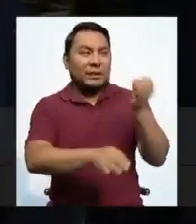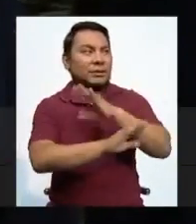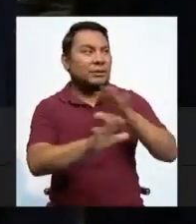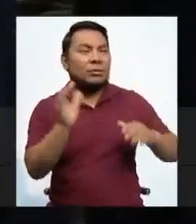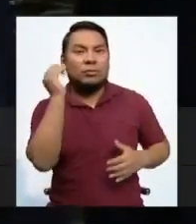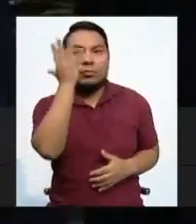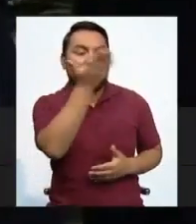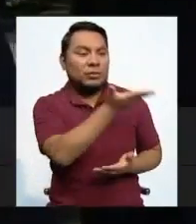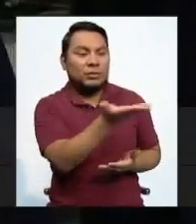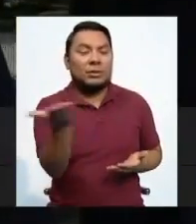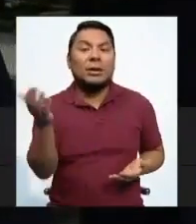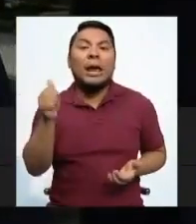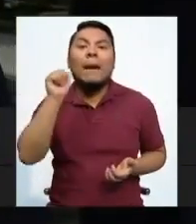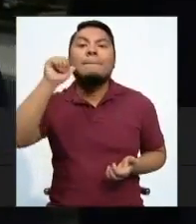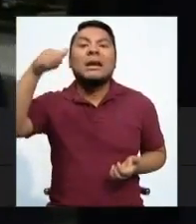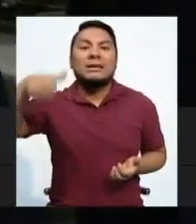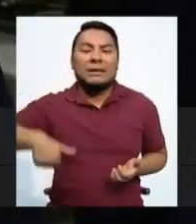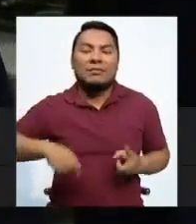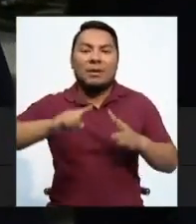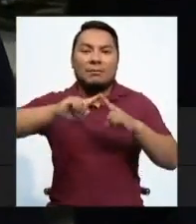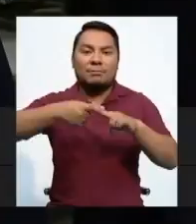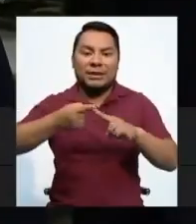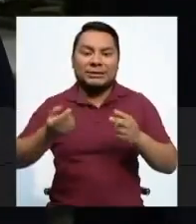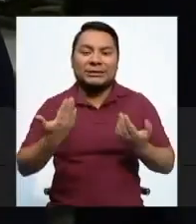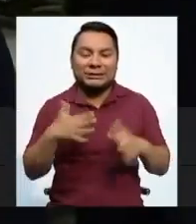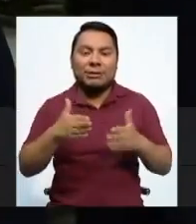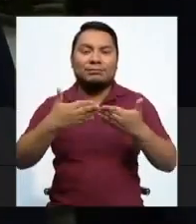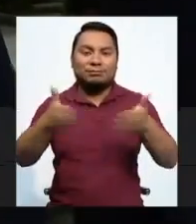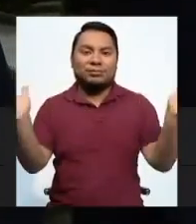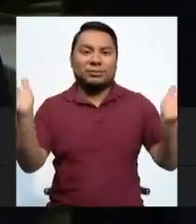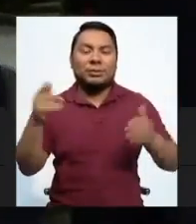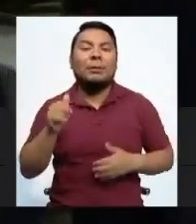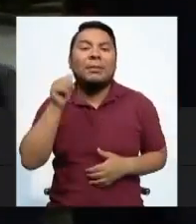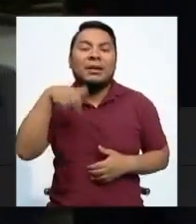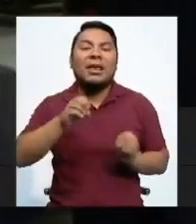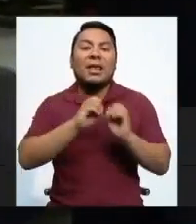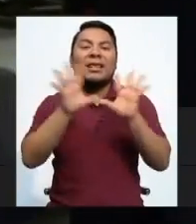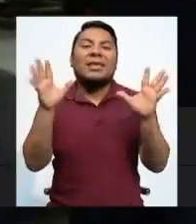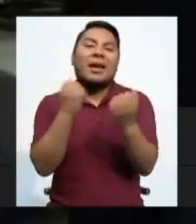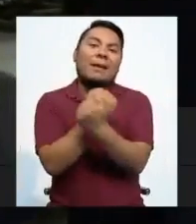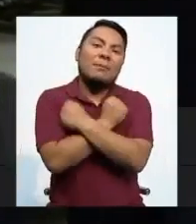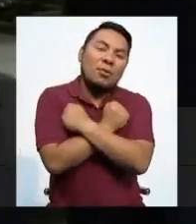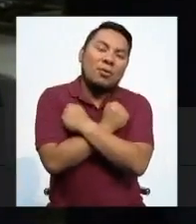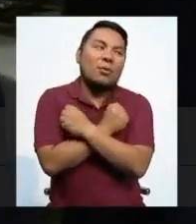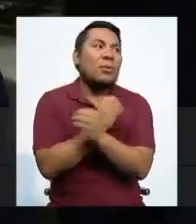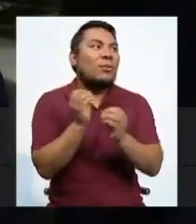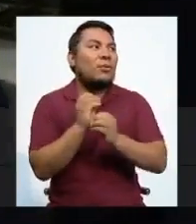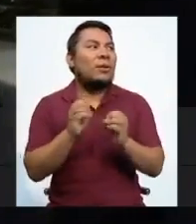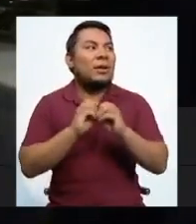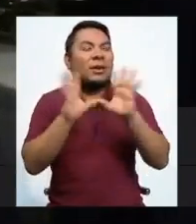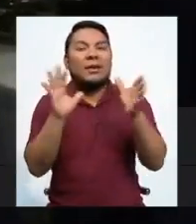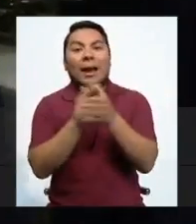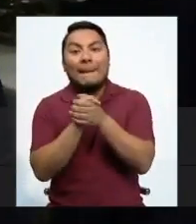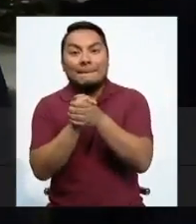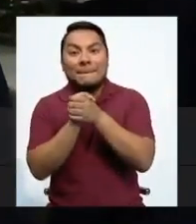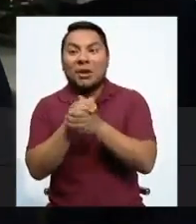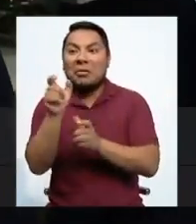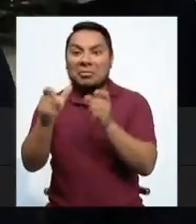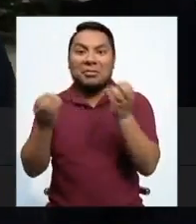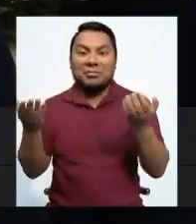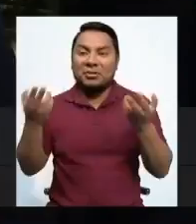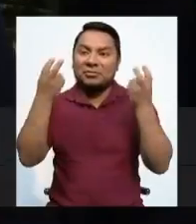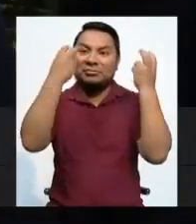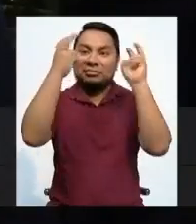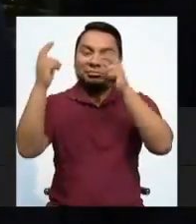linda y va a ser entregada mañana a la ciudad, que por el Día del Amor o de la Amistad se van a prender una serie